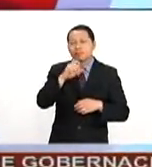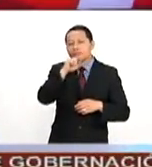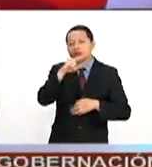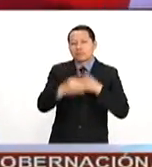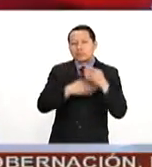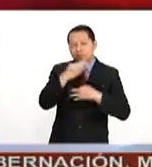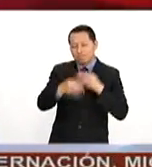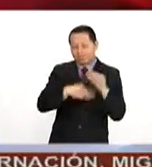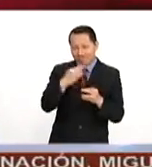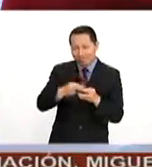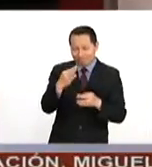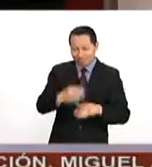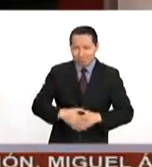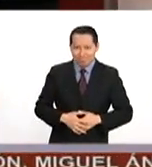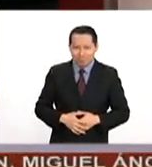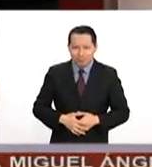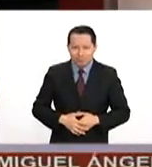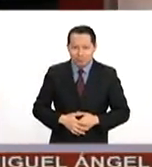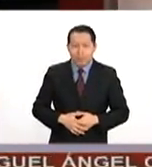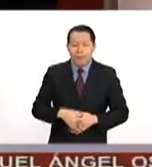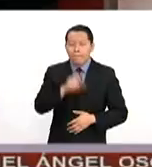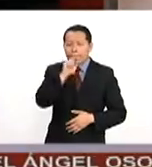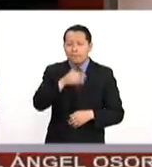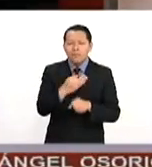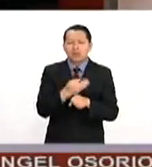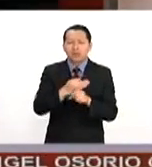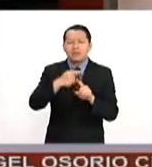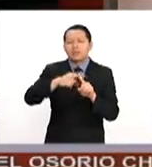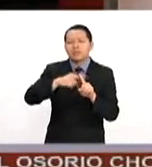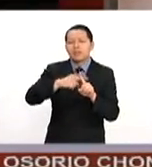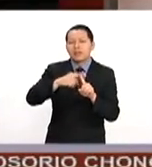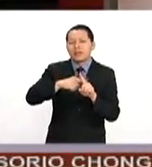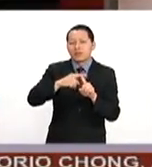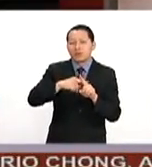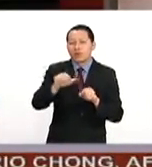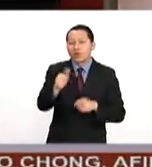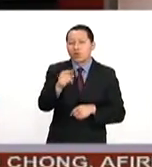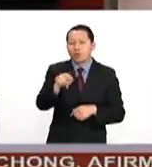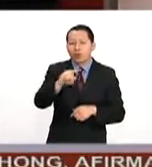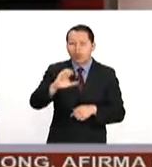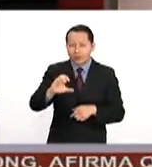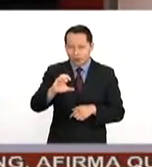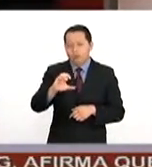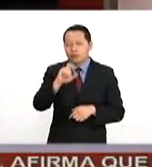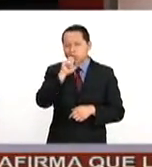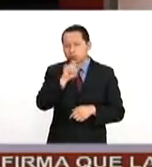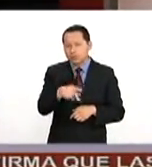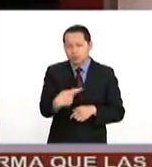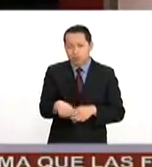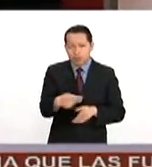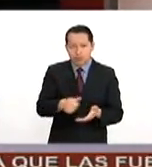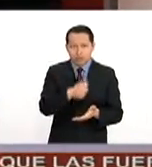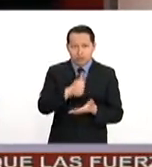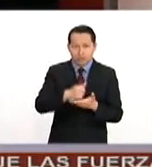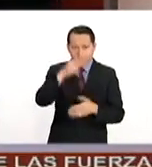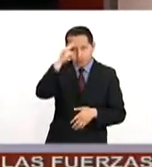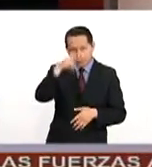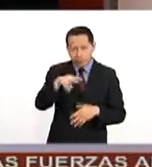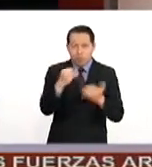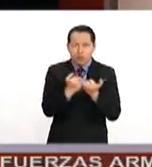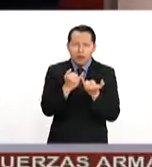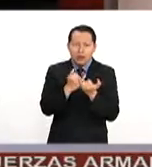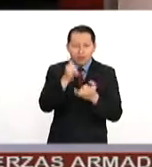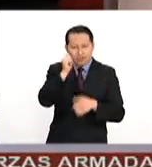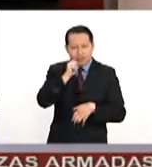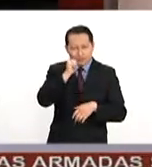la noticia al día. Así es, en este momento la temperatura 11 grados centígrados en la capital del país. Desde aquí,